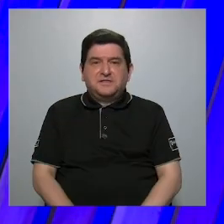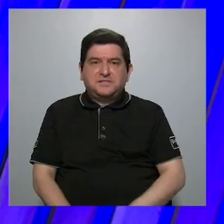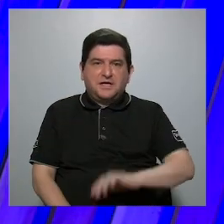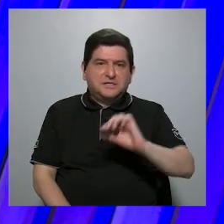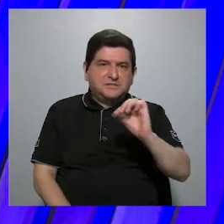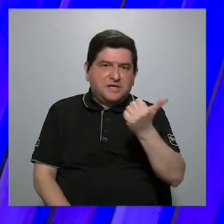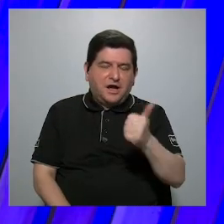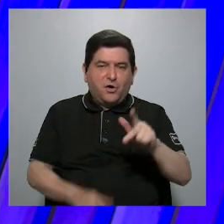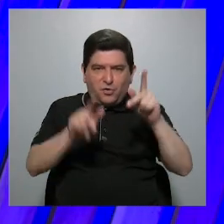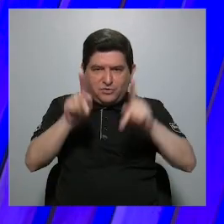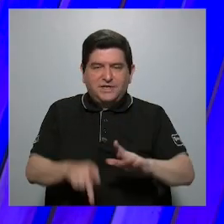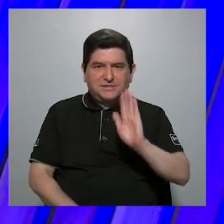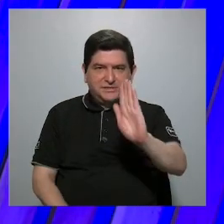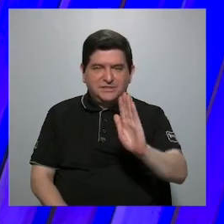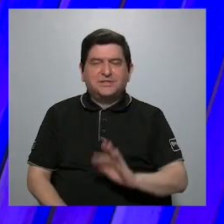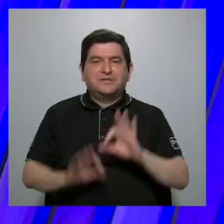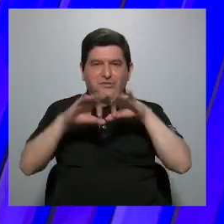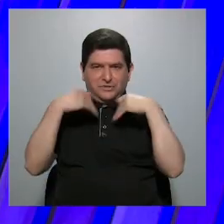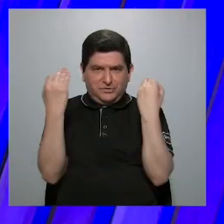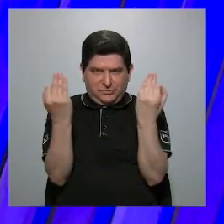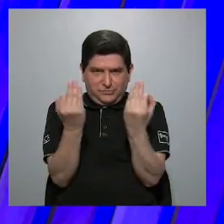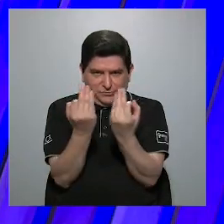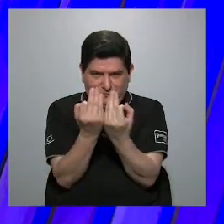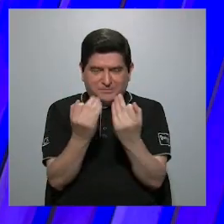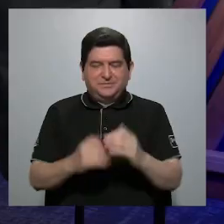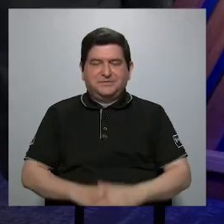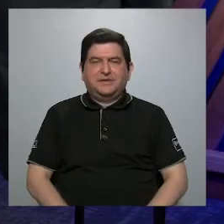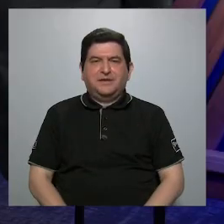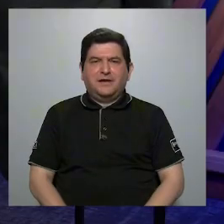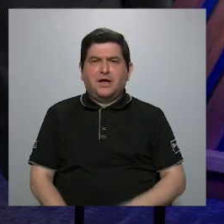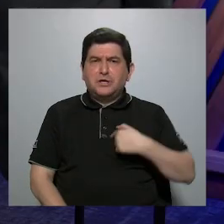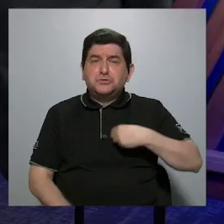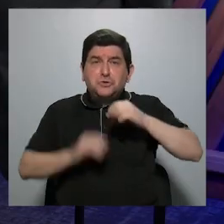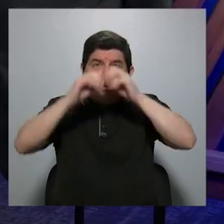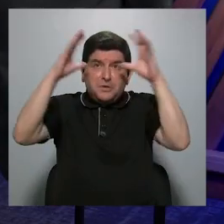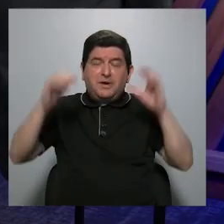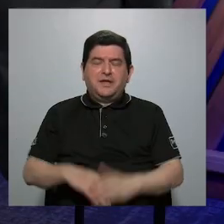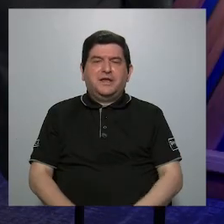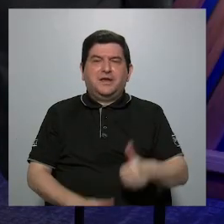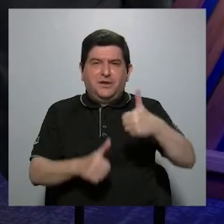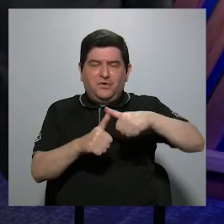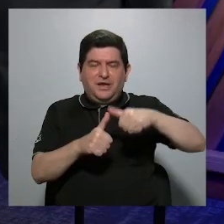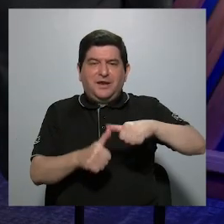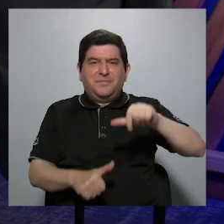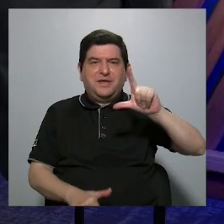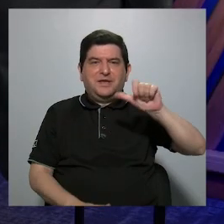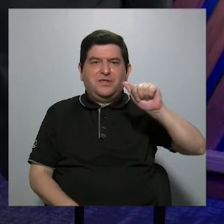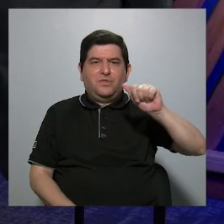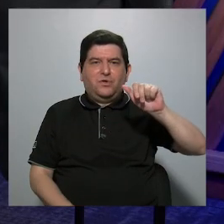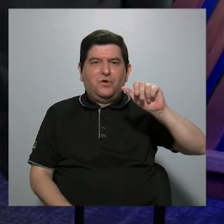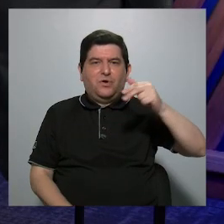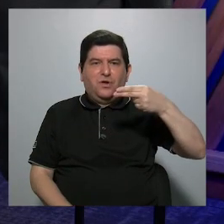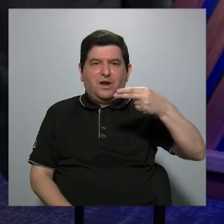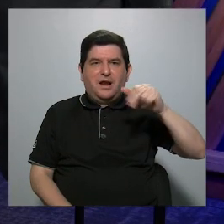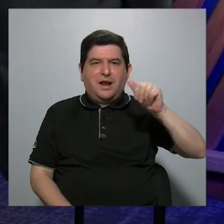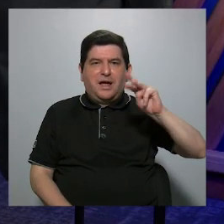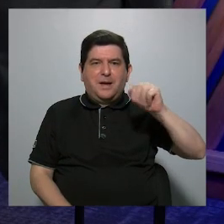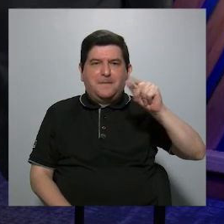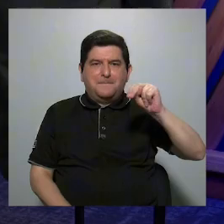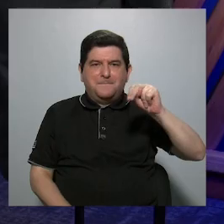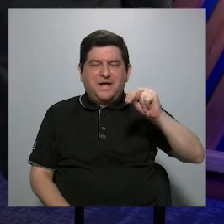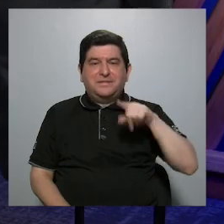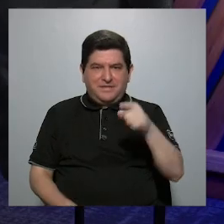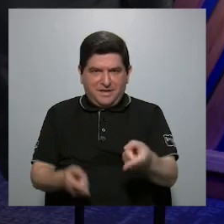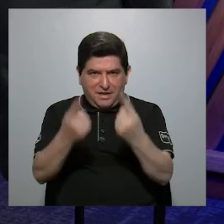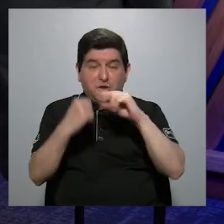posiblemente algunos otros parientes, porque me imagino que el Laman de ahí viene